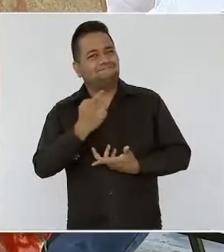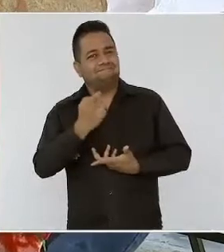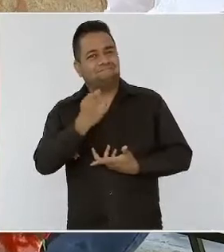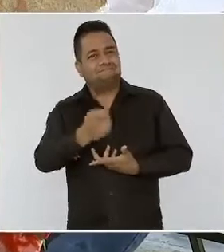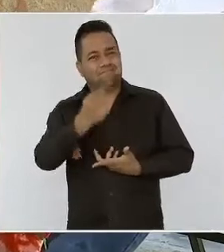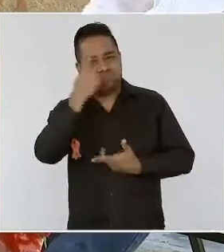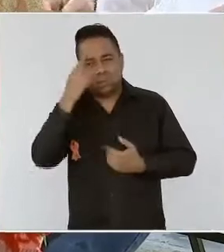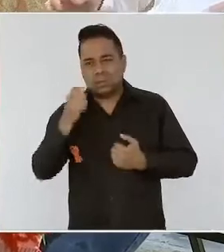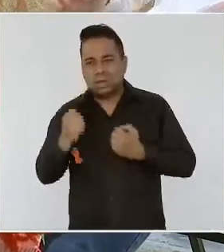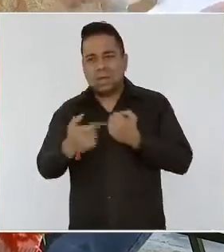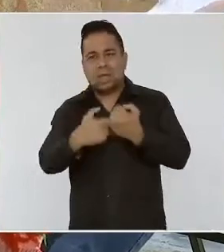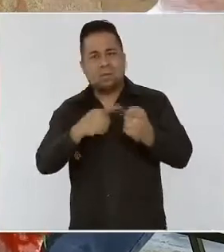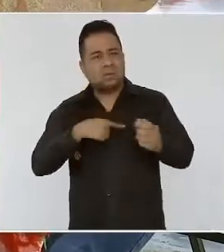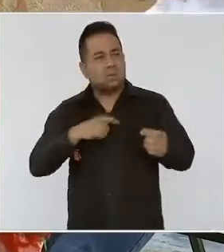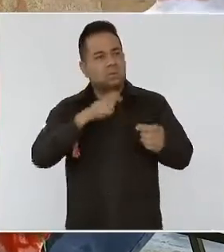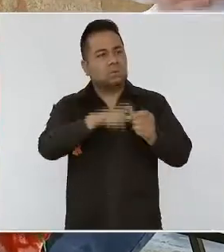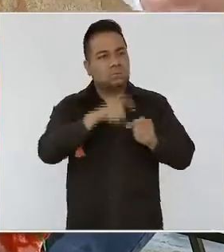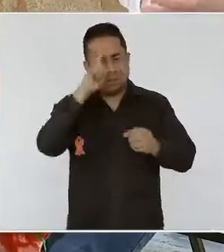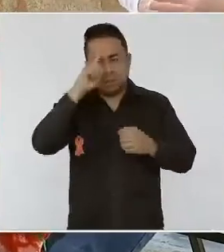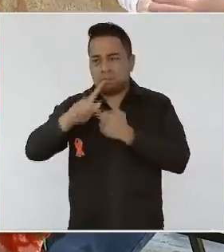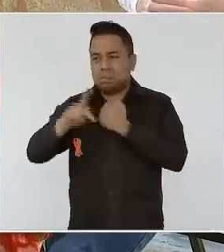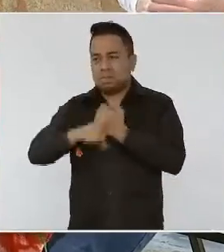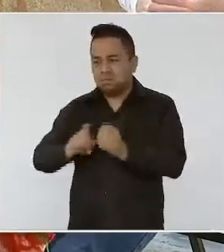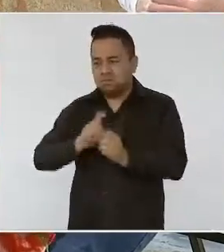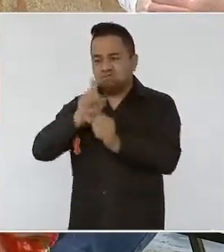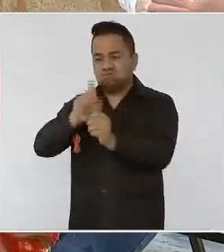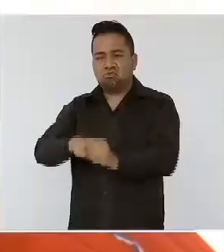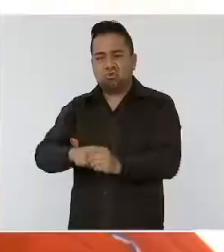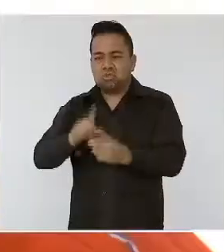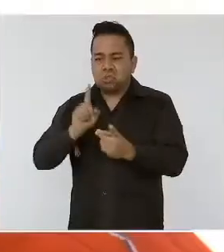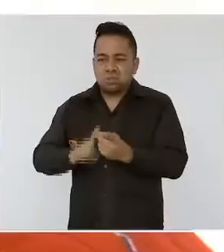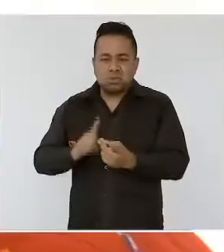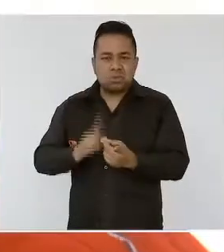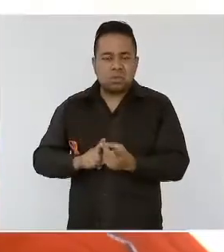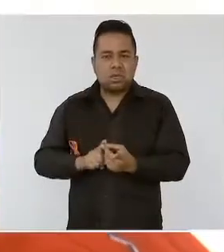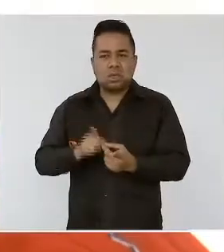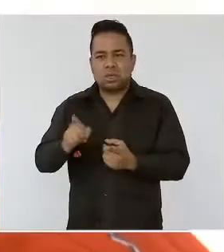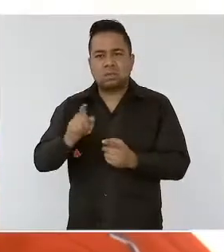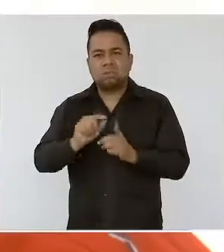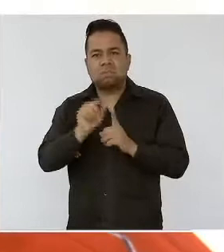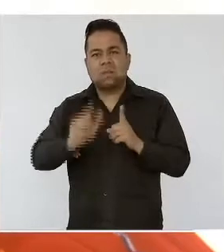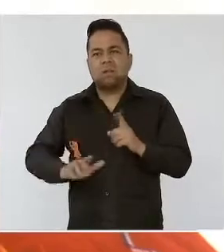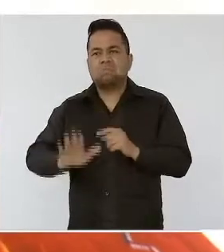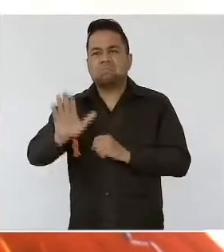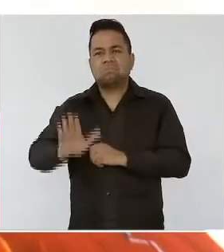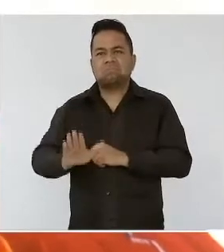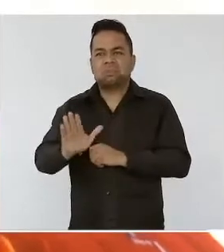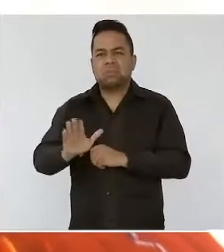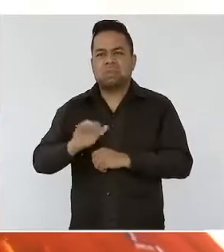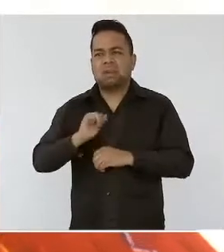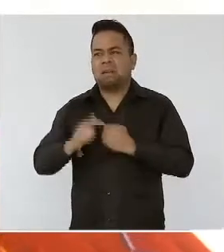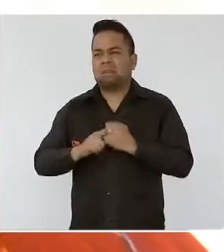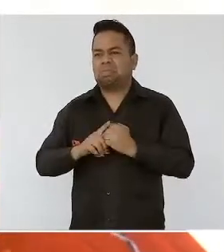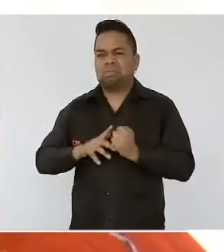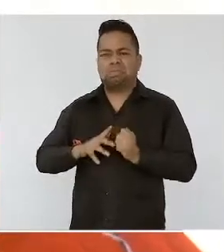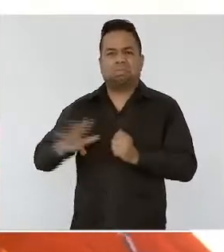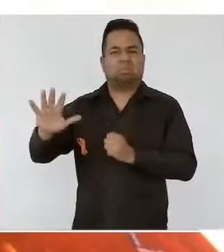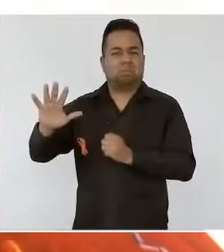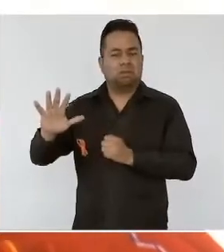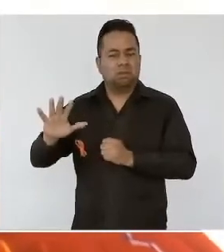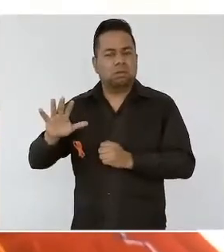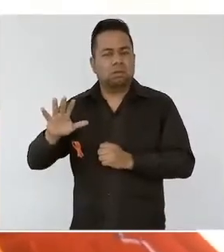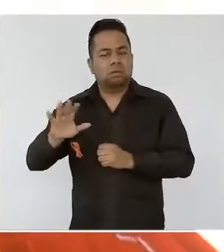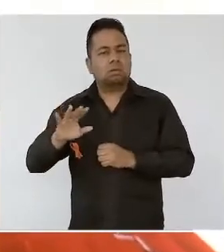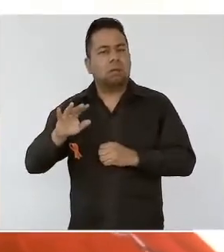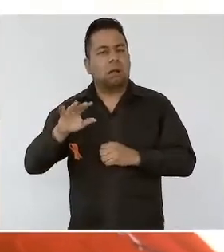a algo, a un país que sentía algo de rechazo, me encontré con